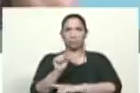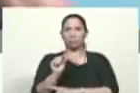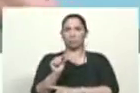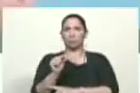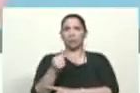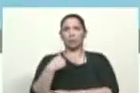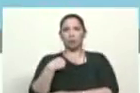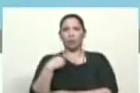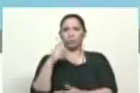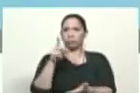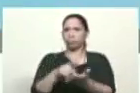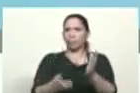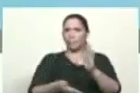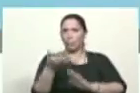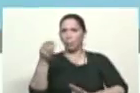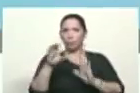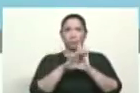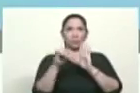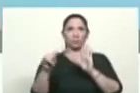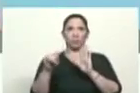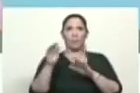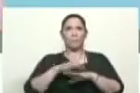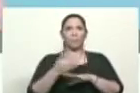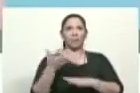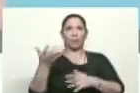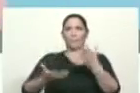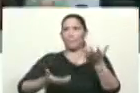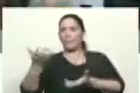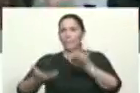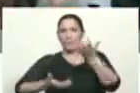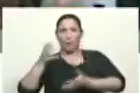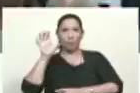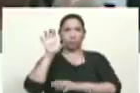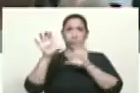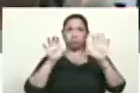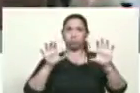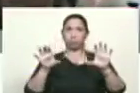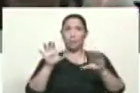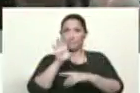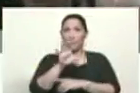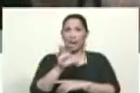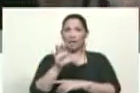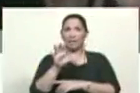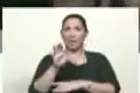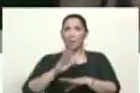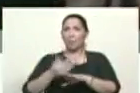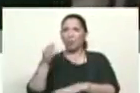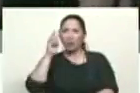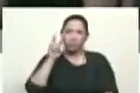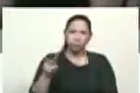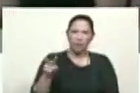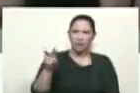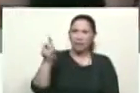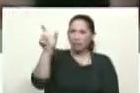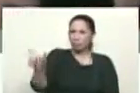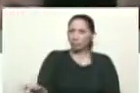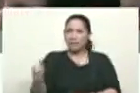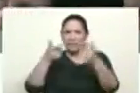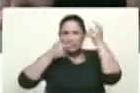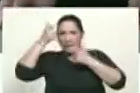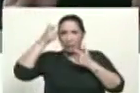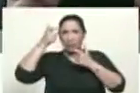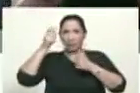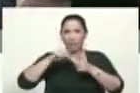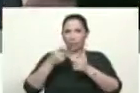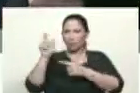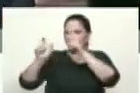voy a la constituyente porque tenían el país encendido asesinando gente porque parecía chavista. Quemando ciudadanos